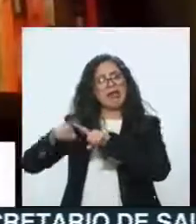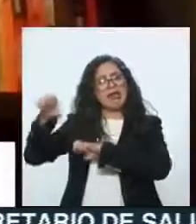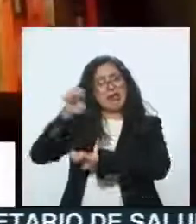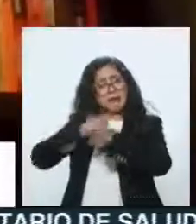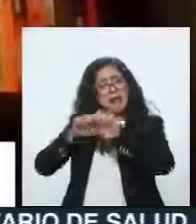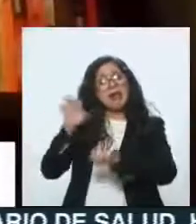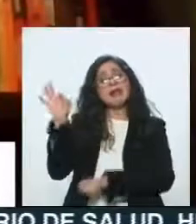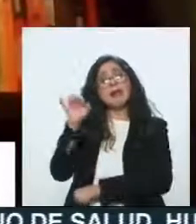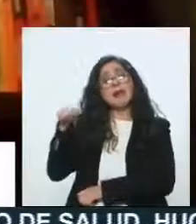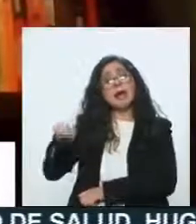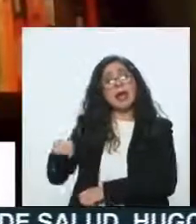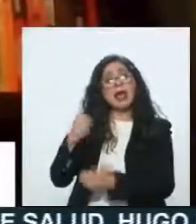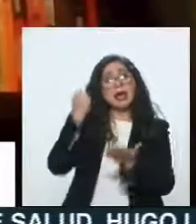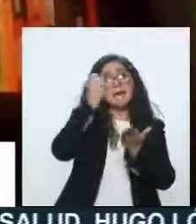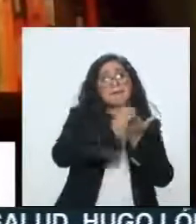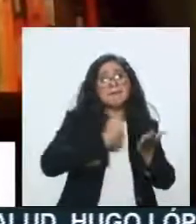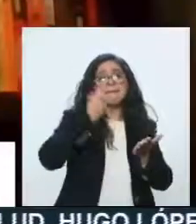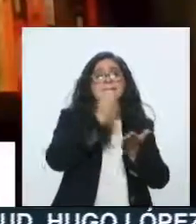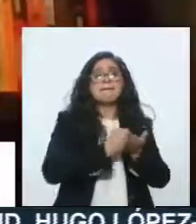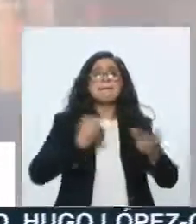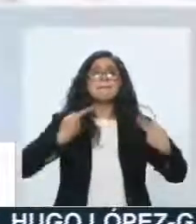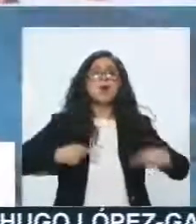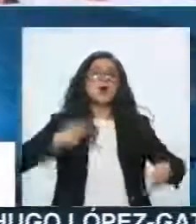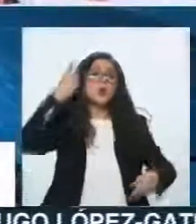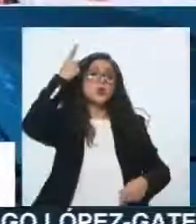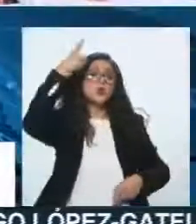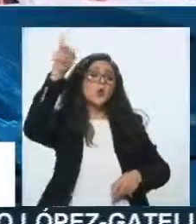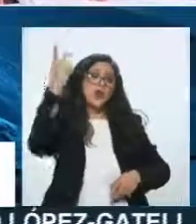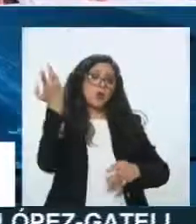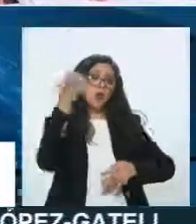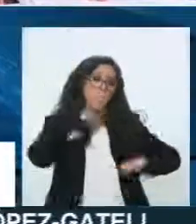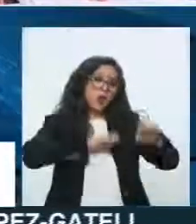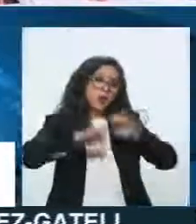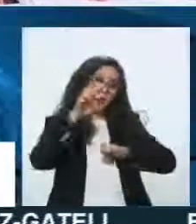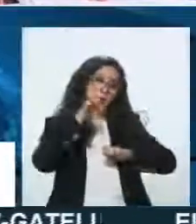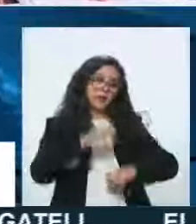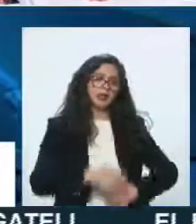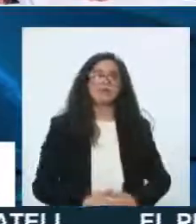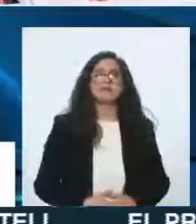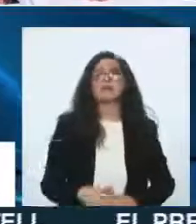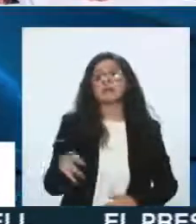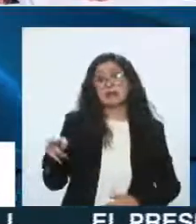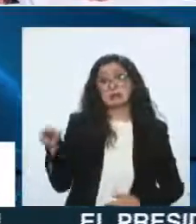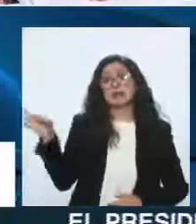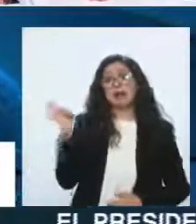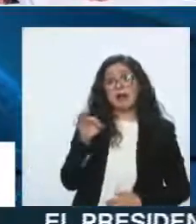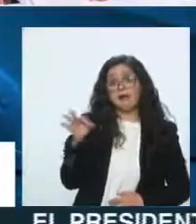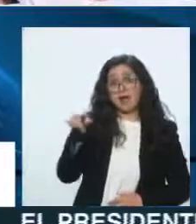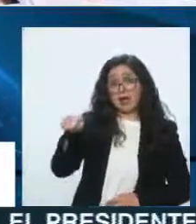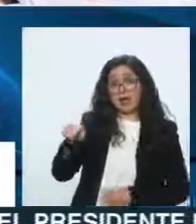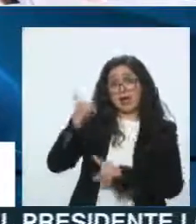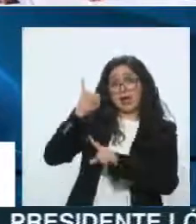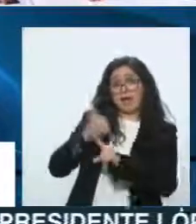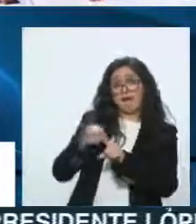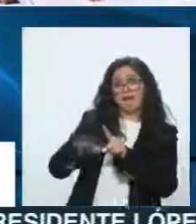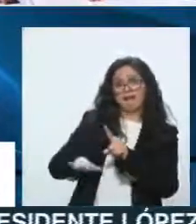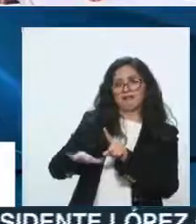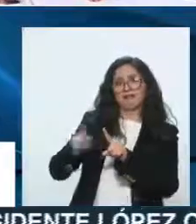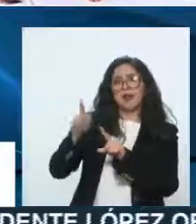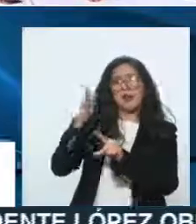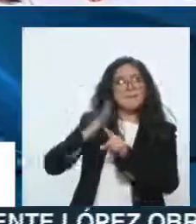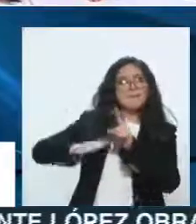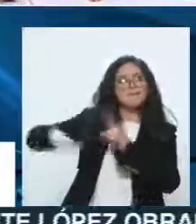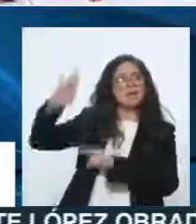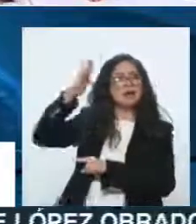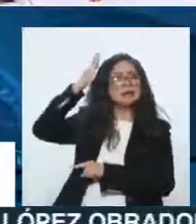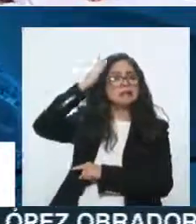presión ahí por parte de los empresarios, ¿no? De sus jefes, ¿no? De sus verdaderos jefes. Sí, así es. Oye, y